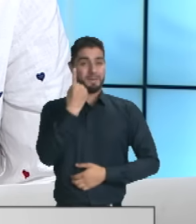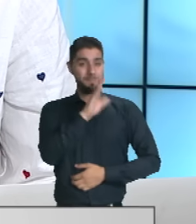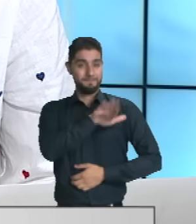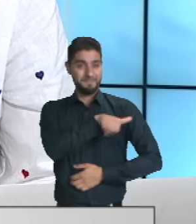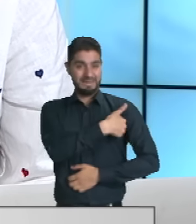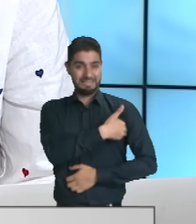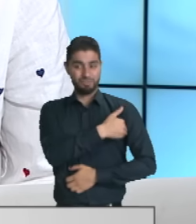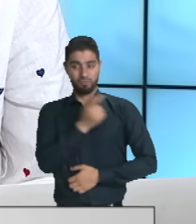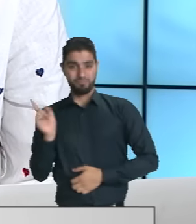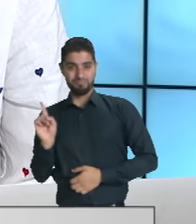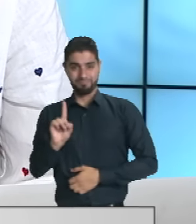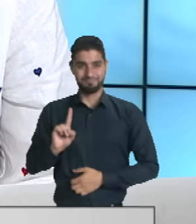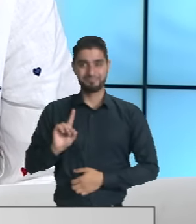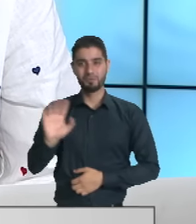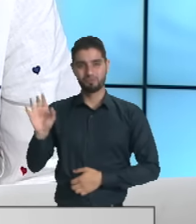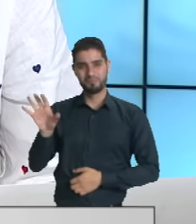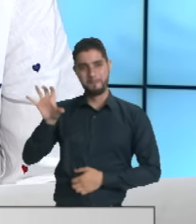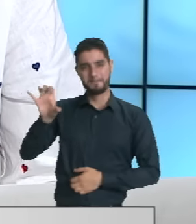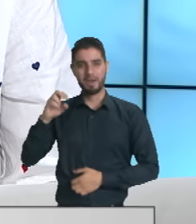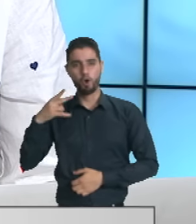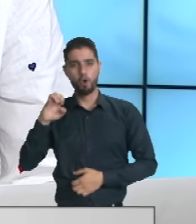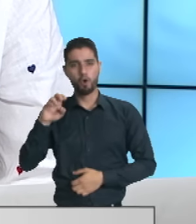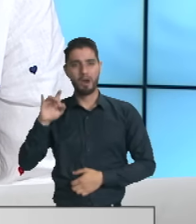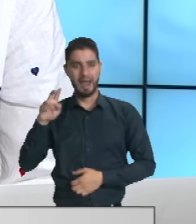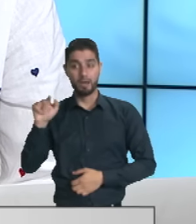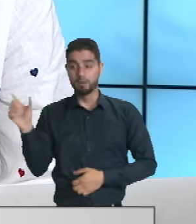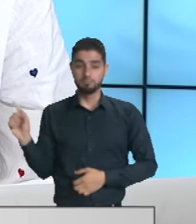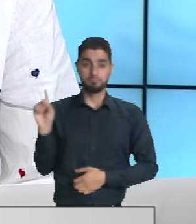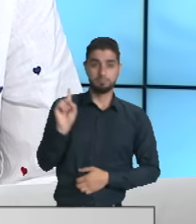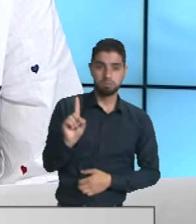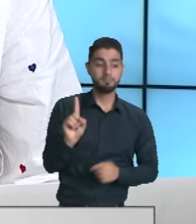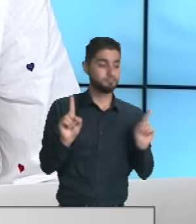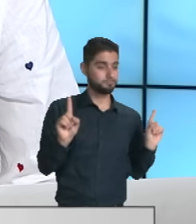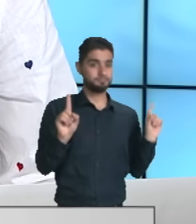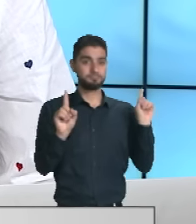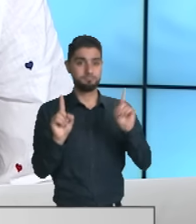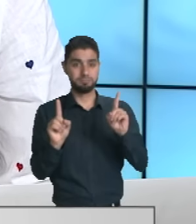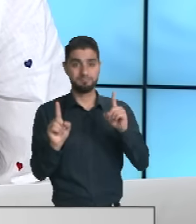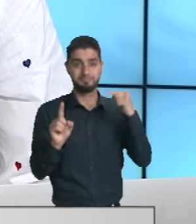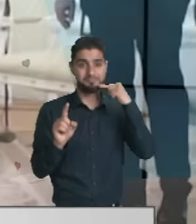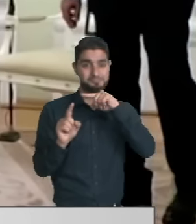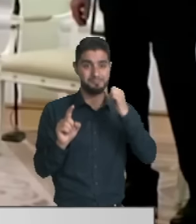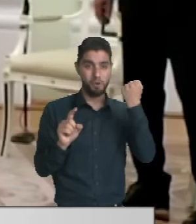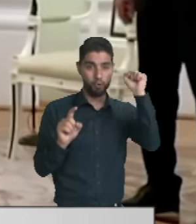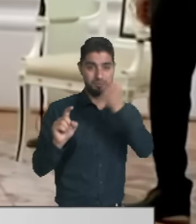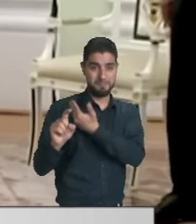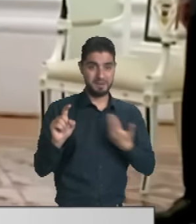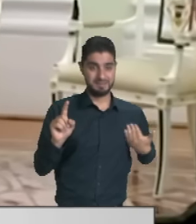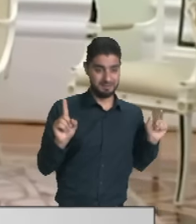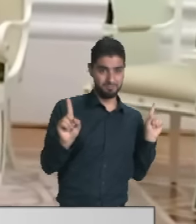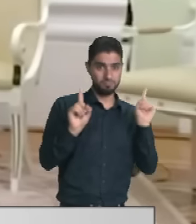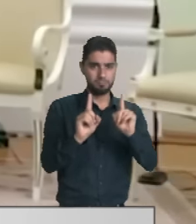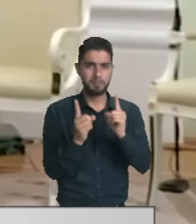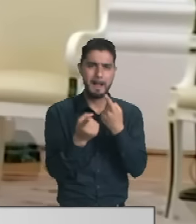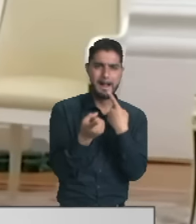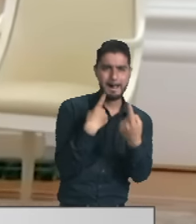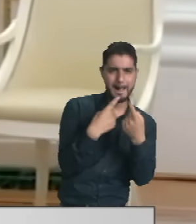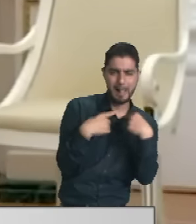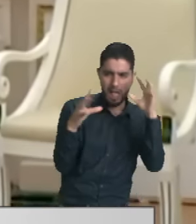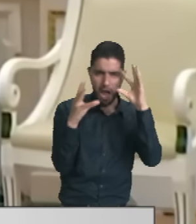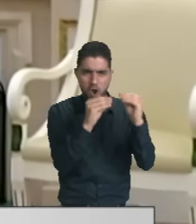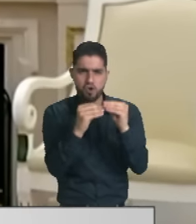Orbán y el presidente de Rusia Vladimir Putin tuvieron un encuentro donde conversaron sobre Ucrania y la cooperación